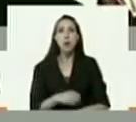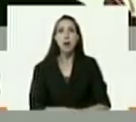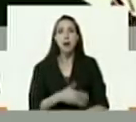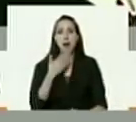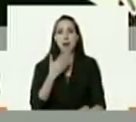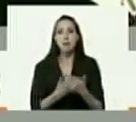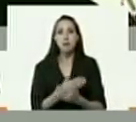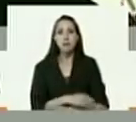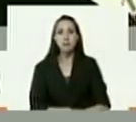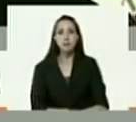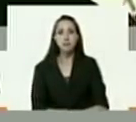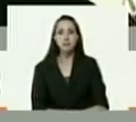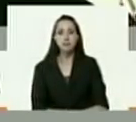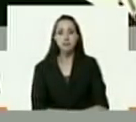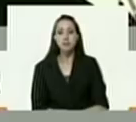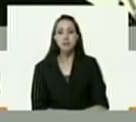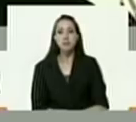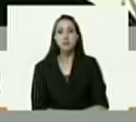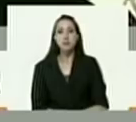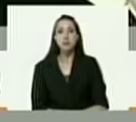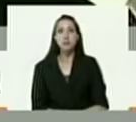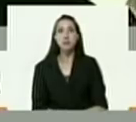gracias.